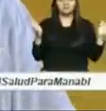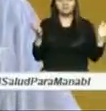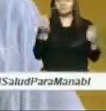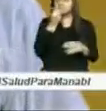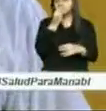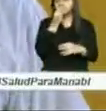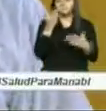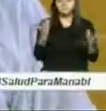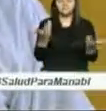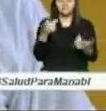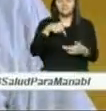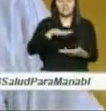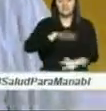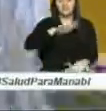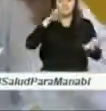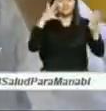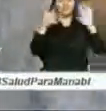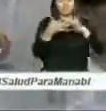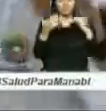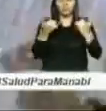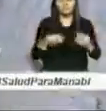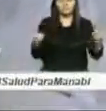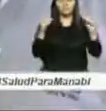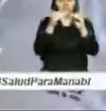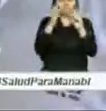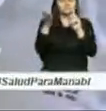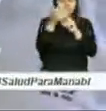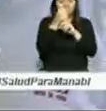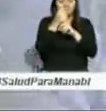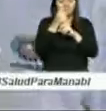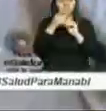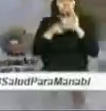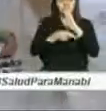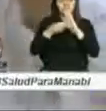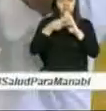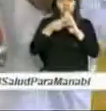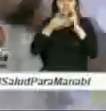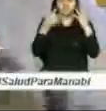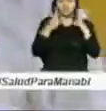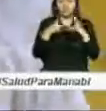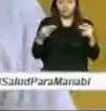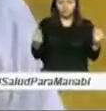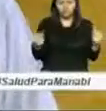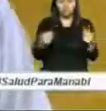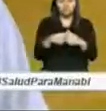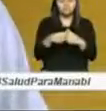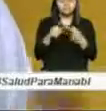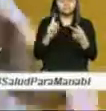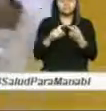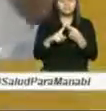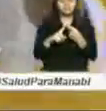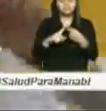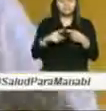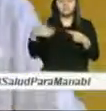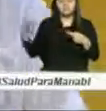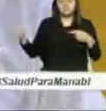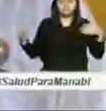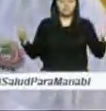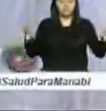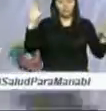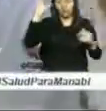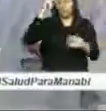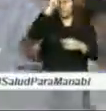olvidar. Con la revolución hemos enfrentado caída del precio del petróleo, hemos enfrentado depreciación de monedas de países vecinos y nosotros